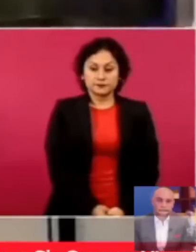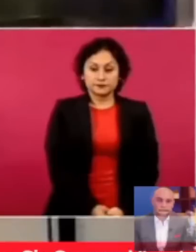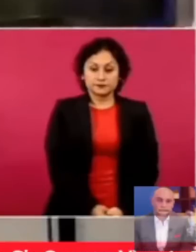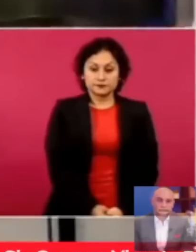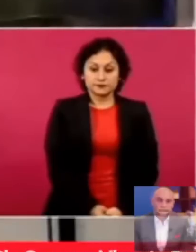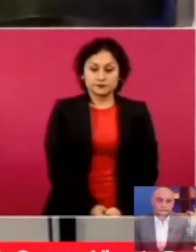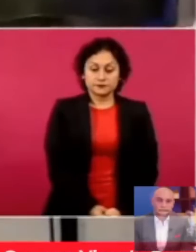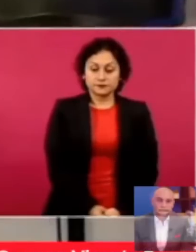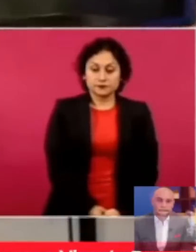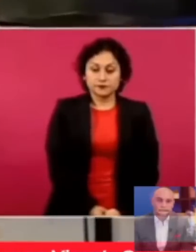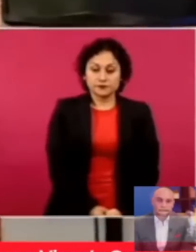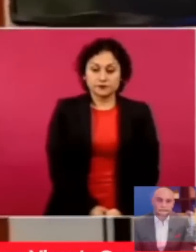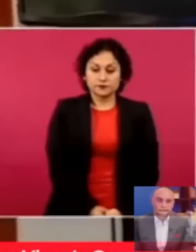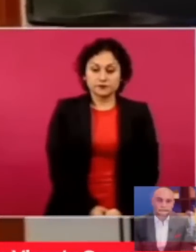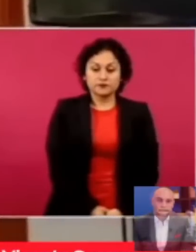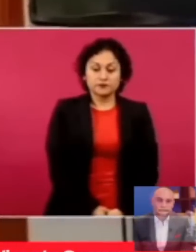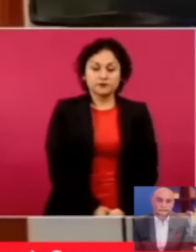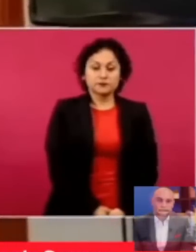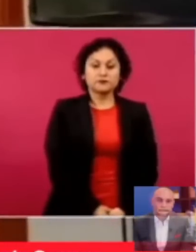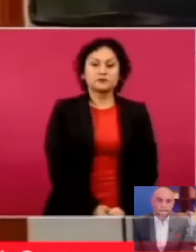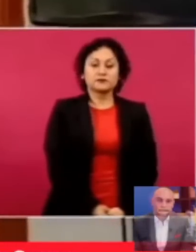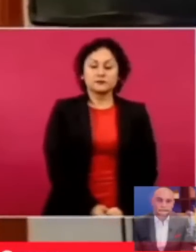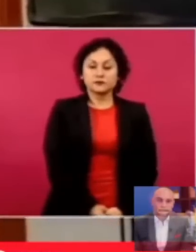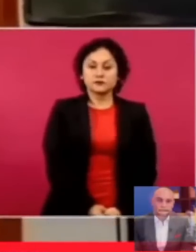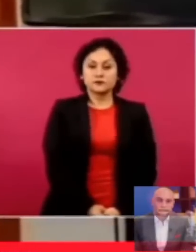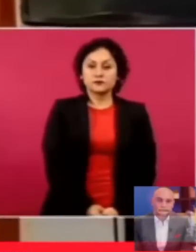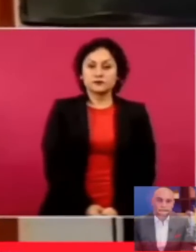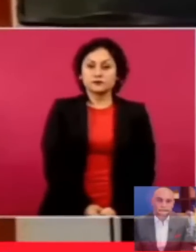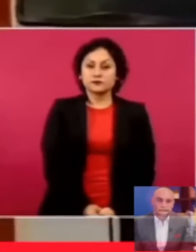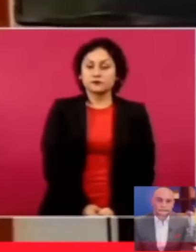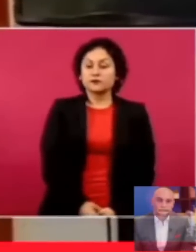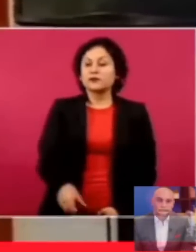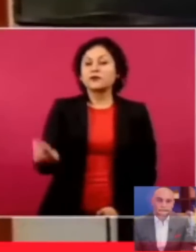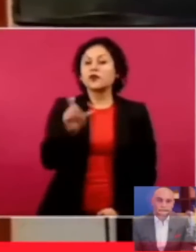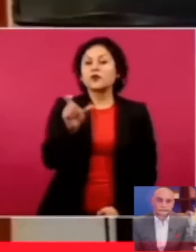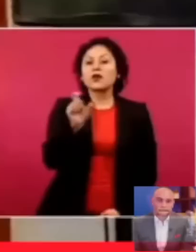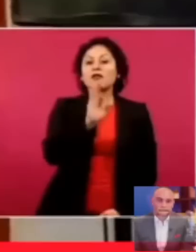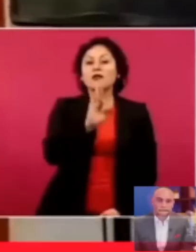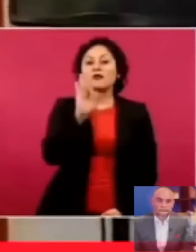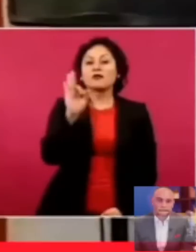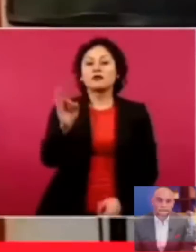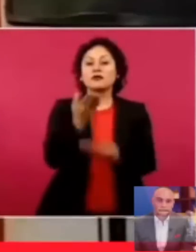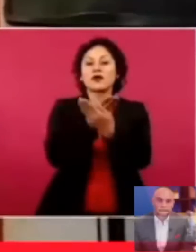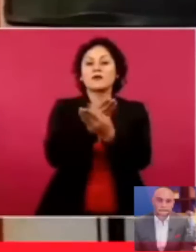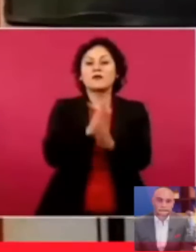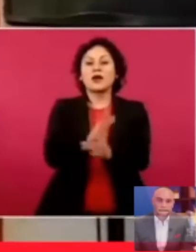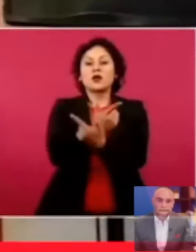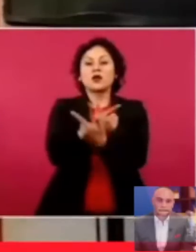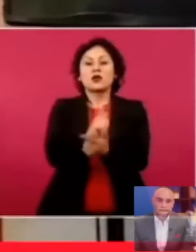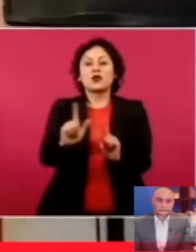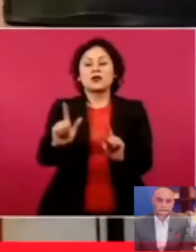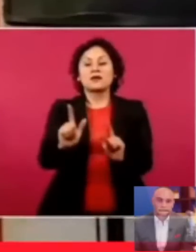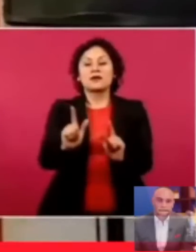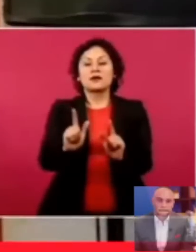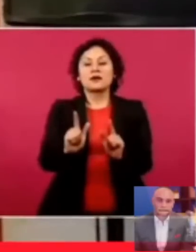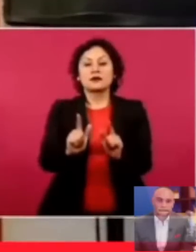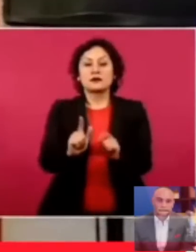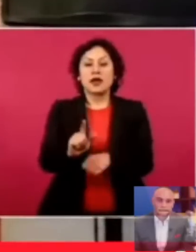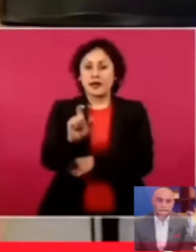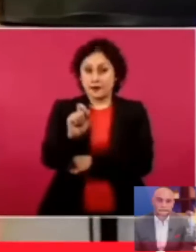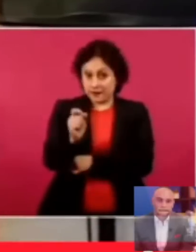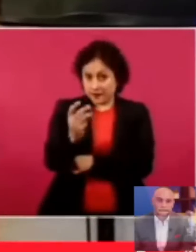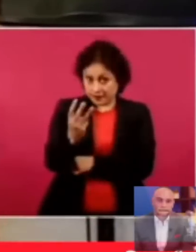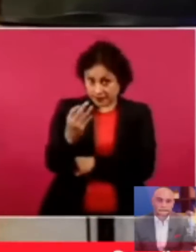de este año. ¿Y cuándo fue lo del que descongelaron las cuentas? 23 de febrero de este